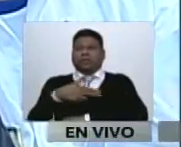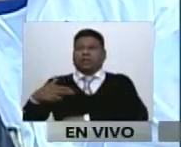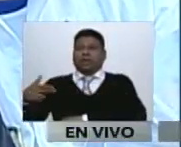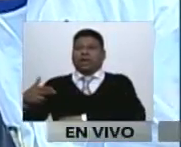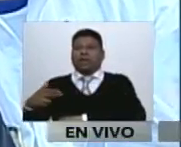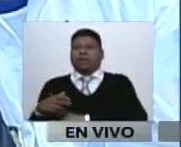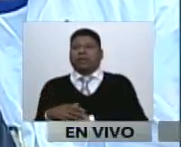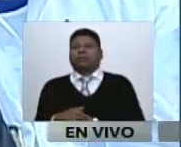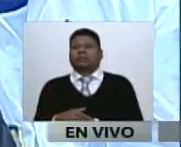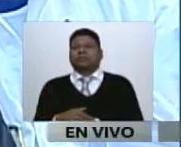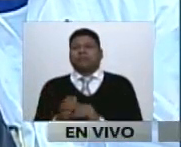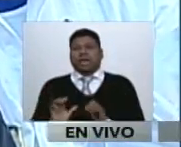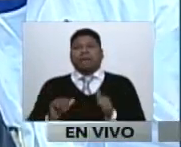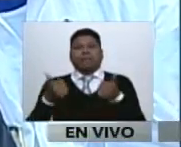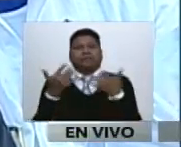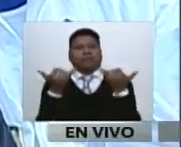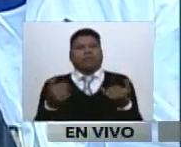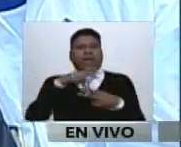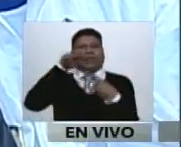revolución.